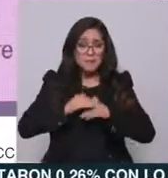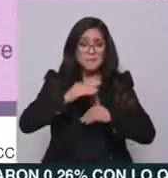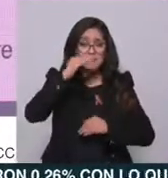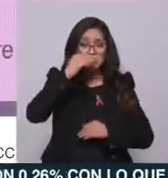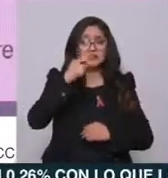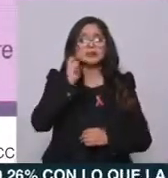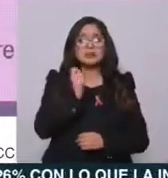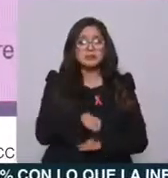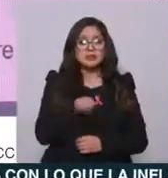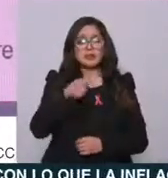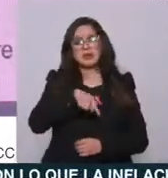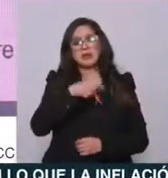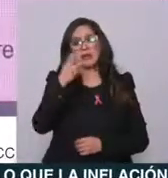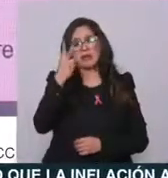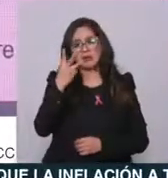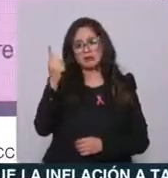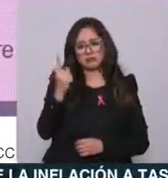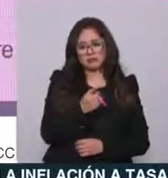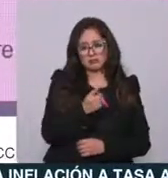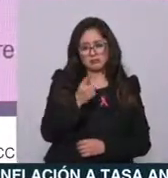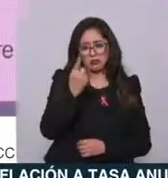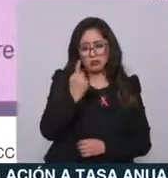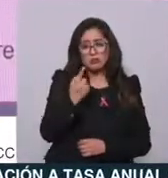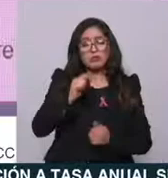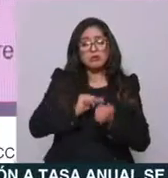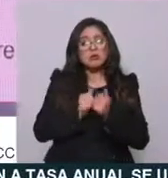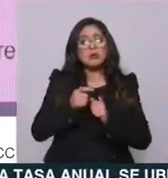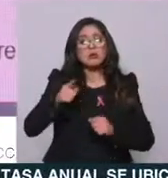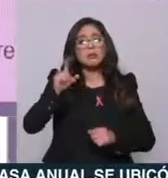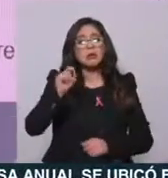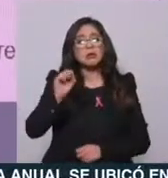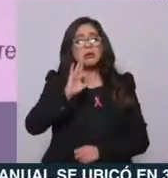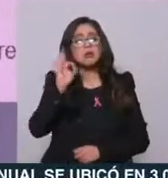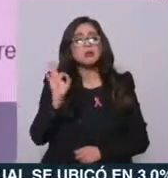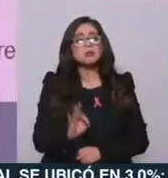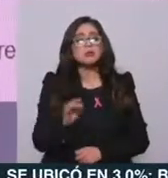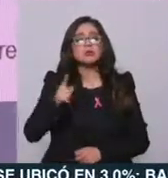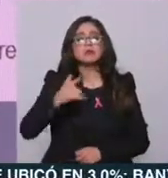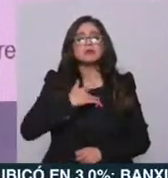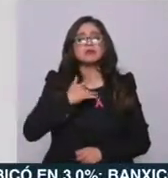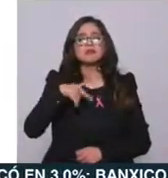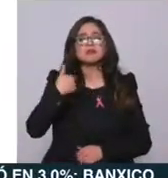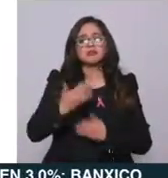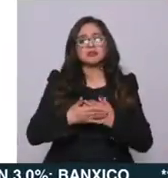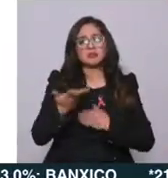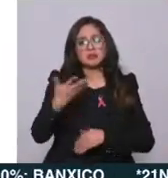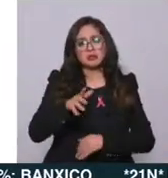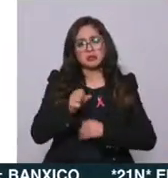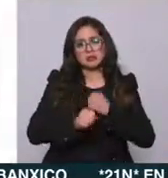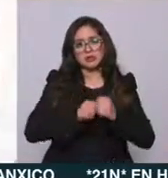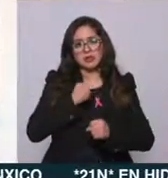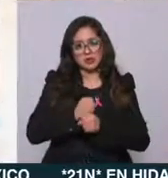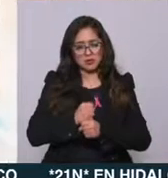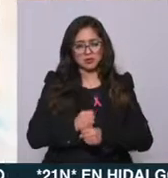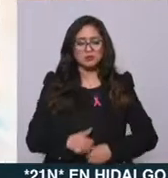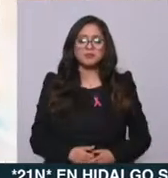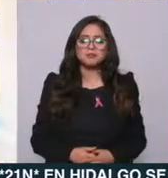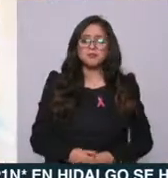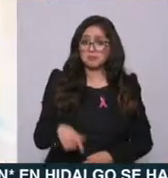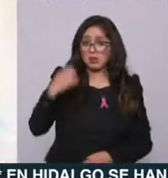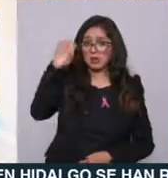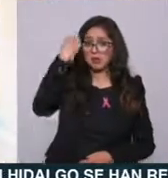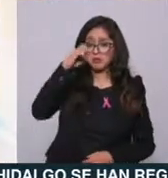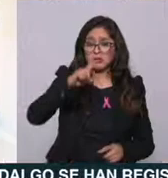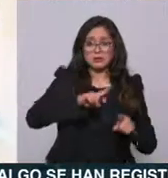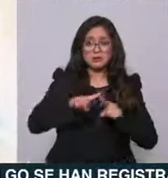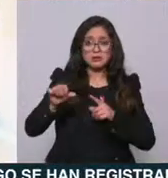parte de la población, 20% de riesgo de tener un infarto en los próximos 10 años. Especialistas de diversos centros